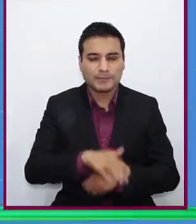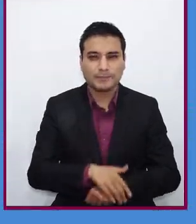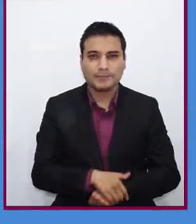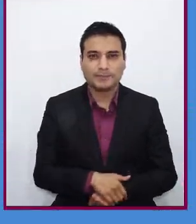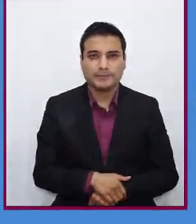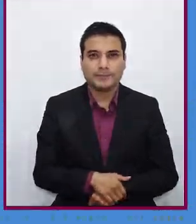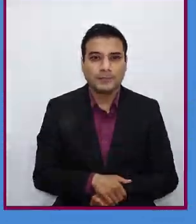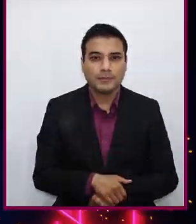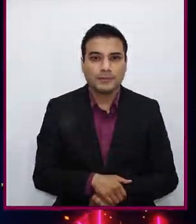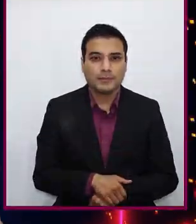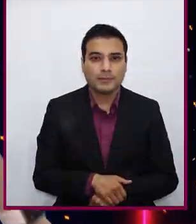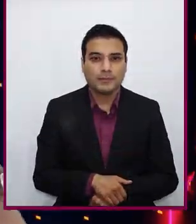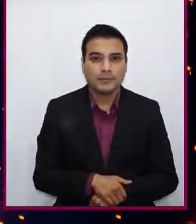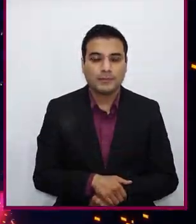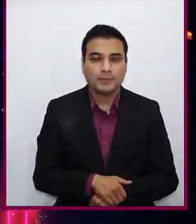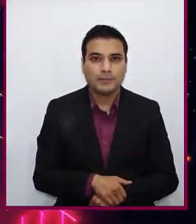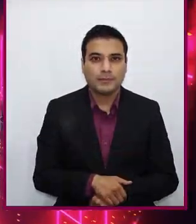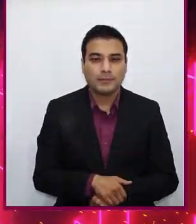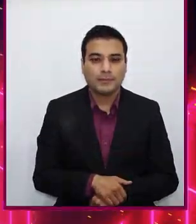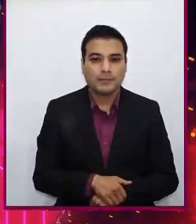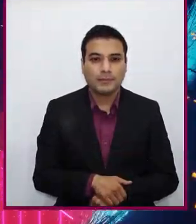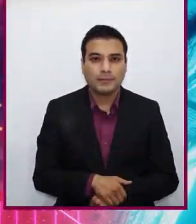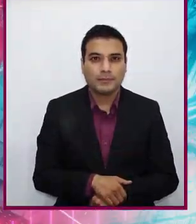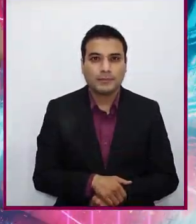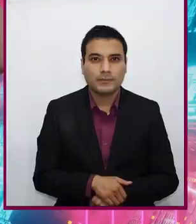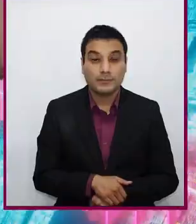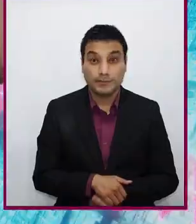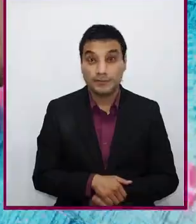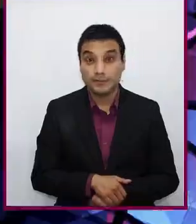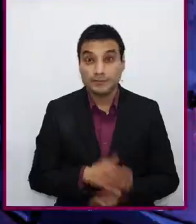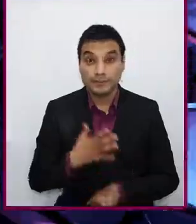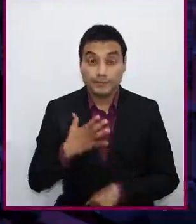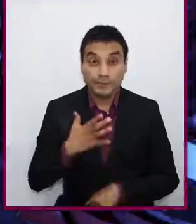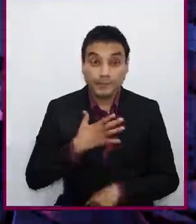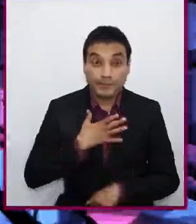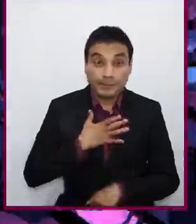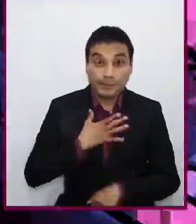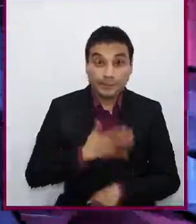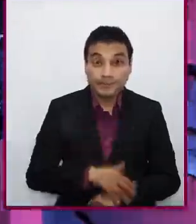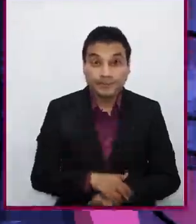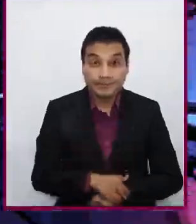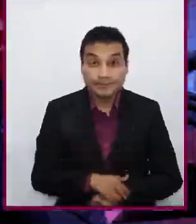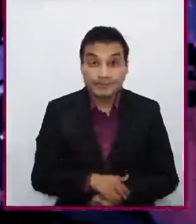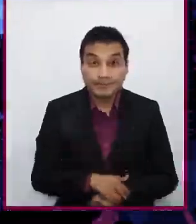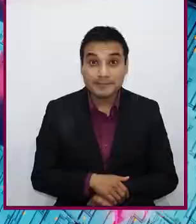doña gabis changos se me olvidaba decir me llamaron plebes